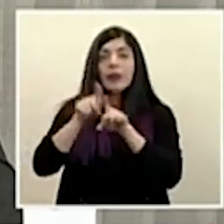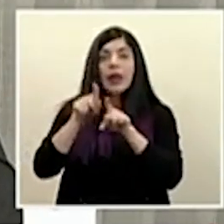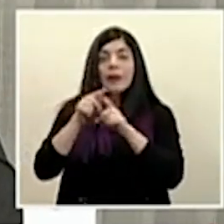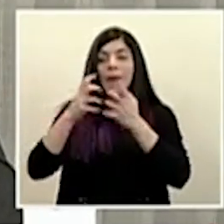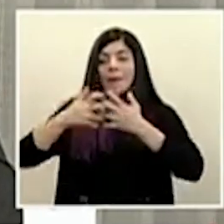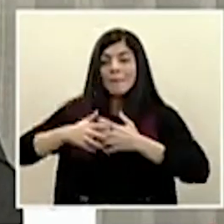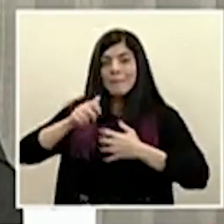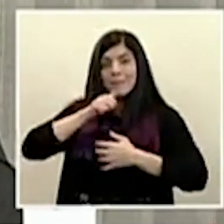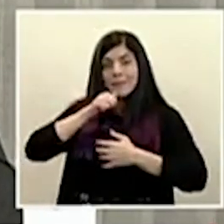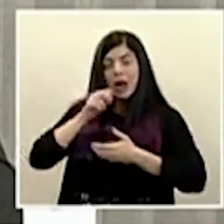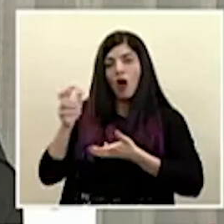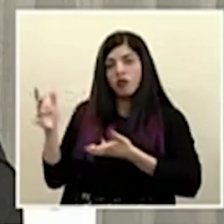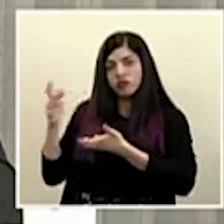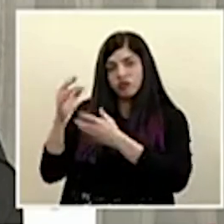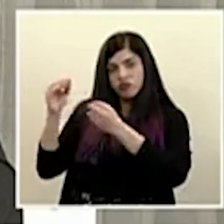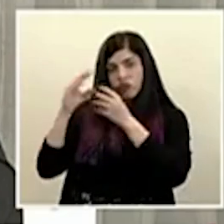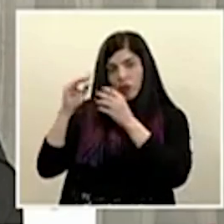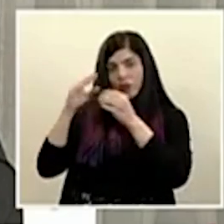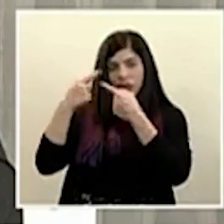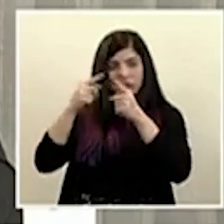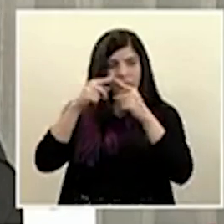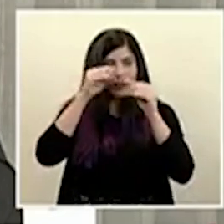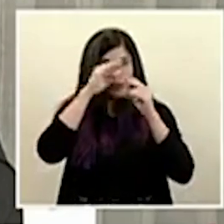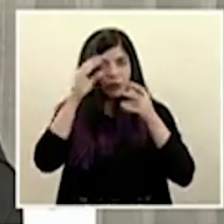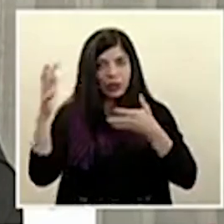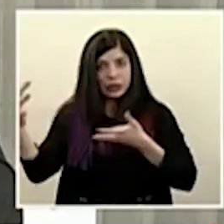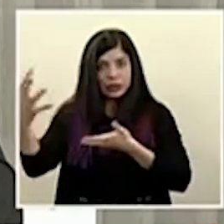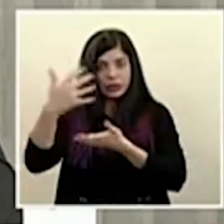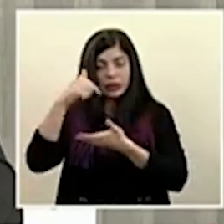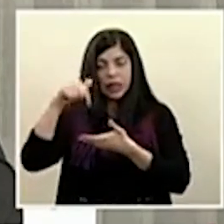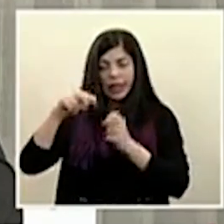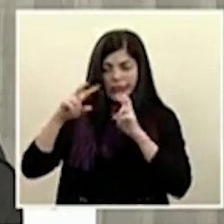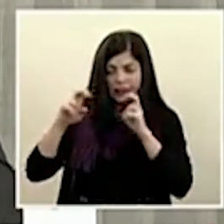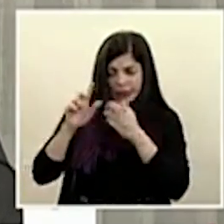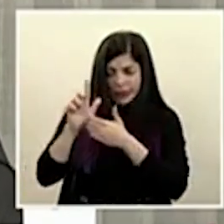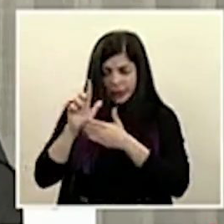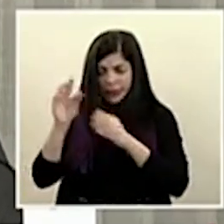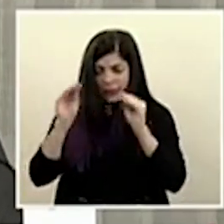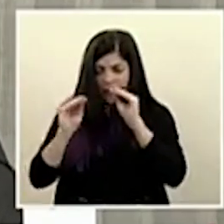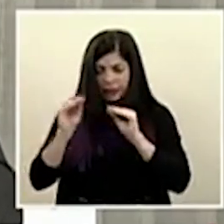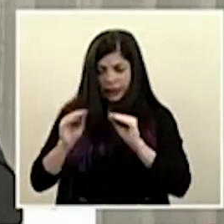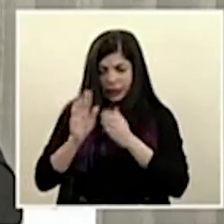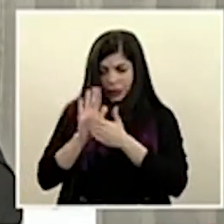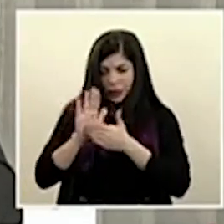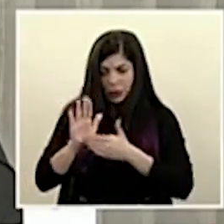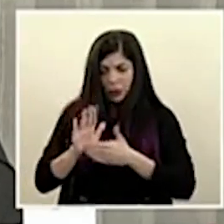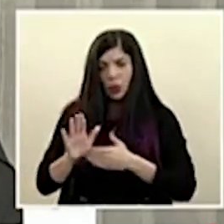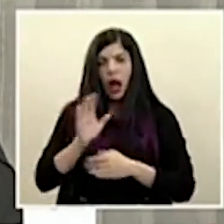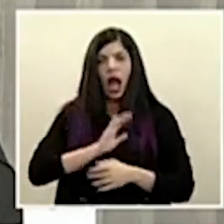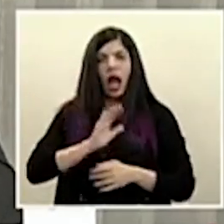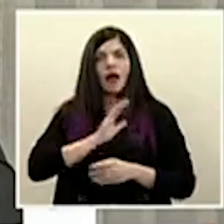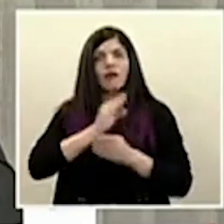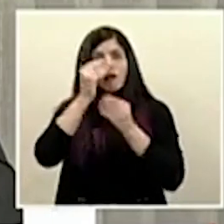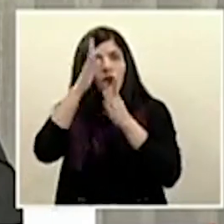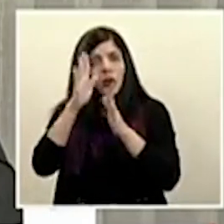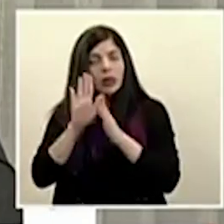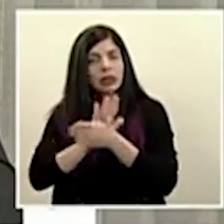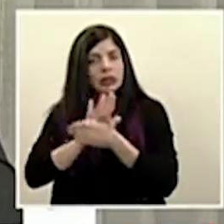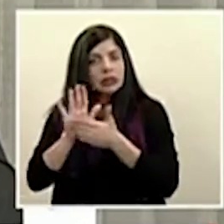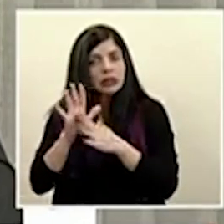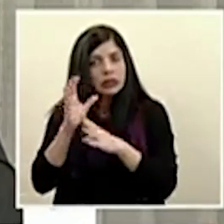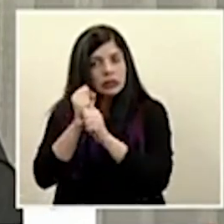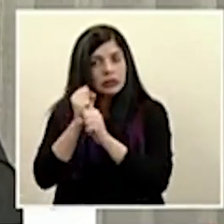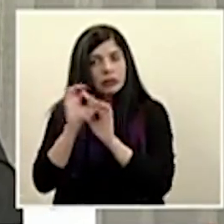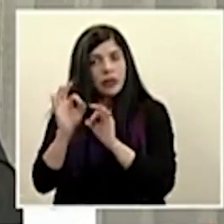de la empresa privada y otros que vienen a depurar o mejorar la calidad de la información que se tiene